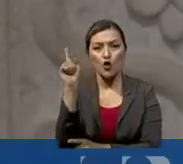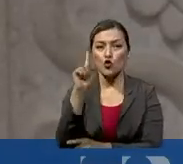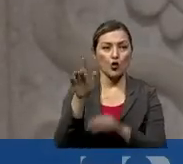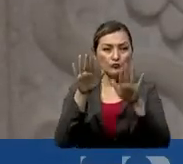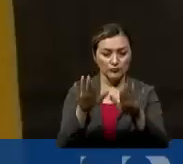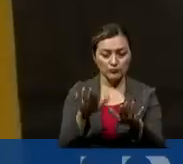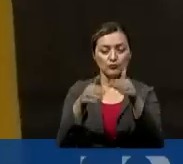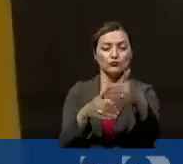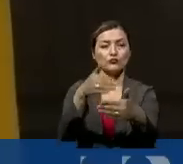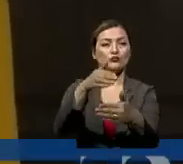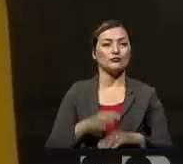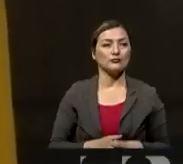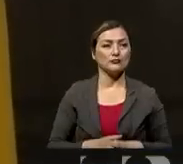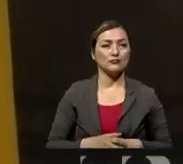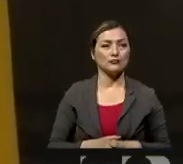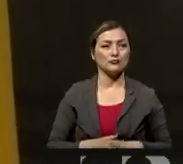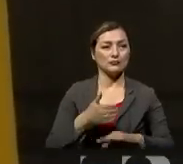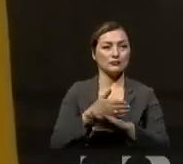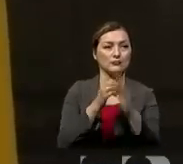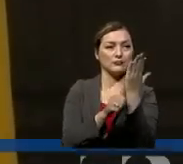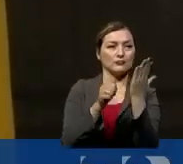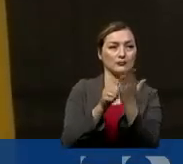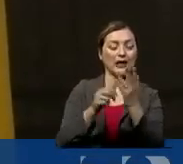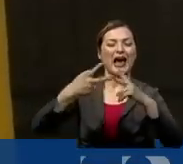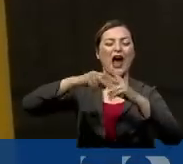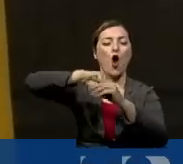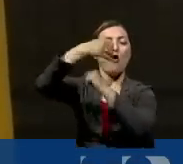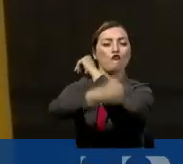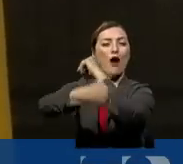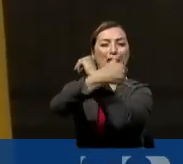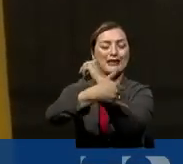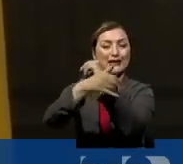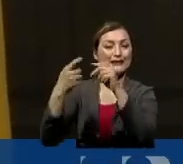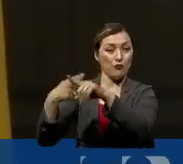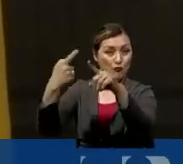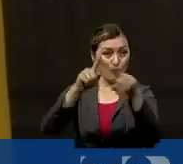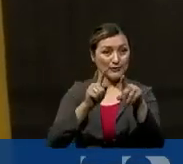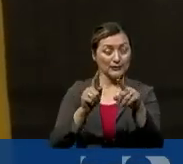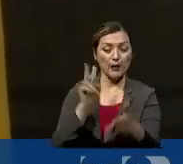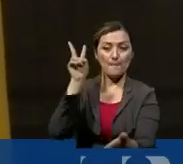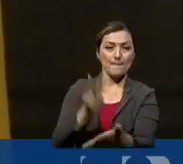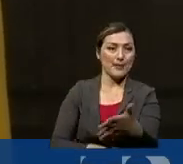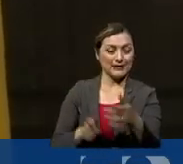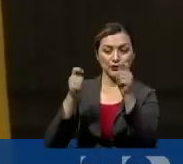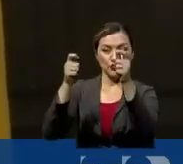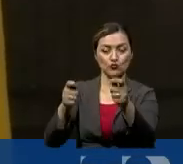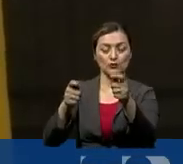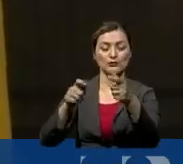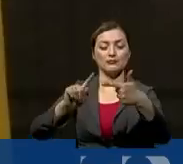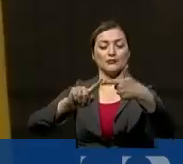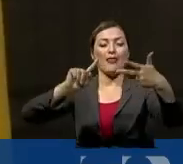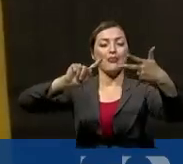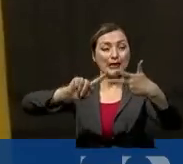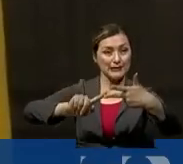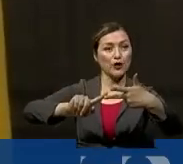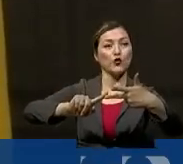en el proceso. Luego, corresponde al Ministerio de Relaciones Exteriores y Movilidad Humana la emisión de la visa. El tercer paso es